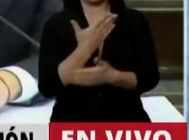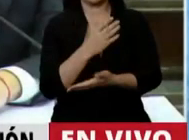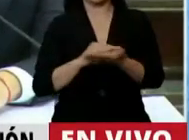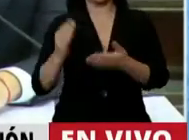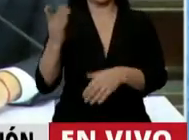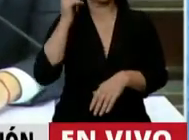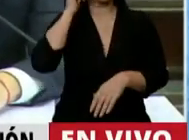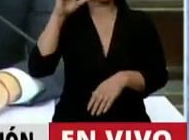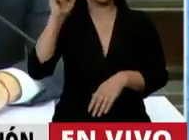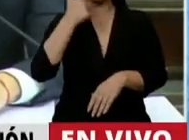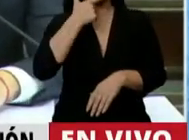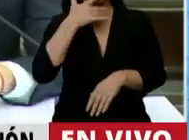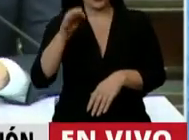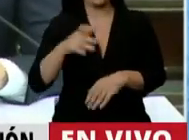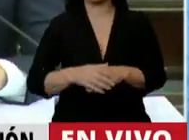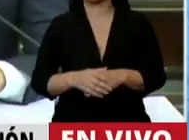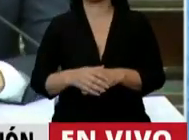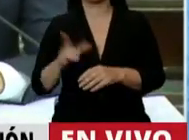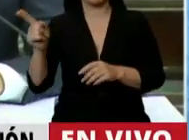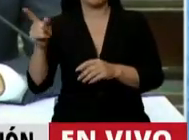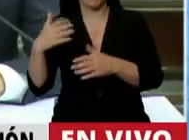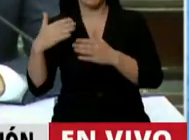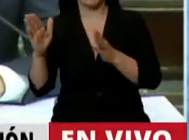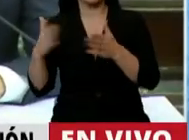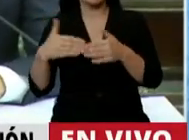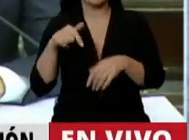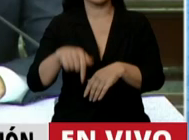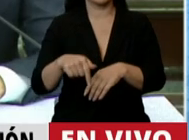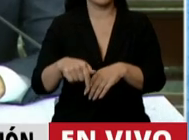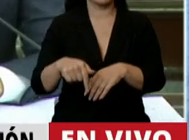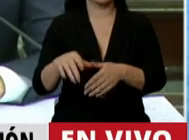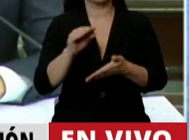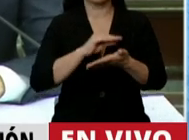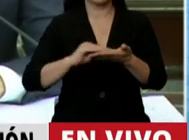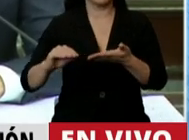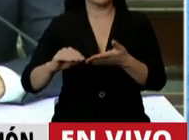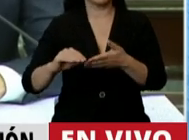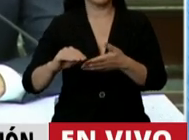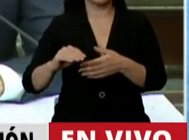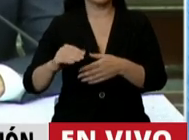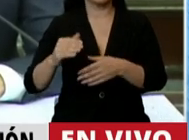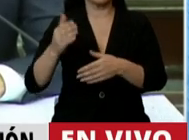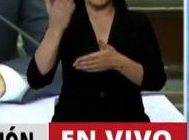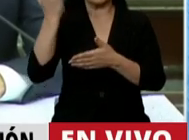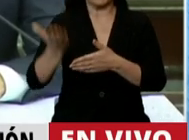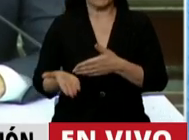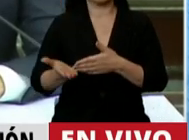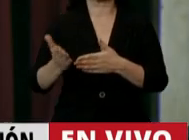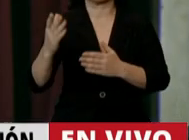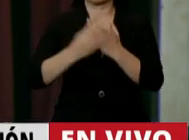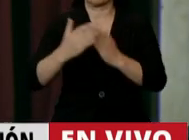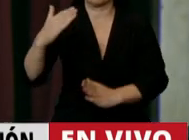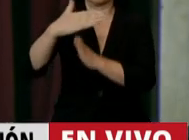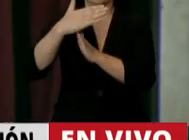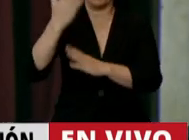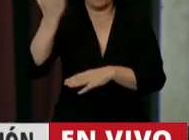Para las respuestas de cierre, tiene la palabra el señor jefe de gabinete,